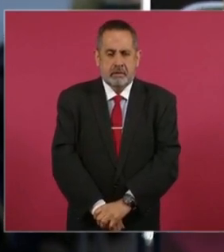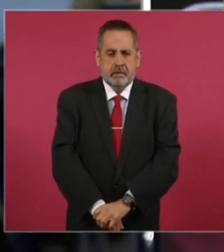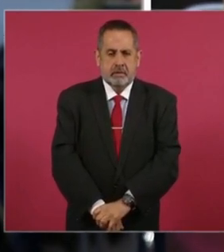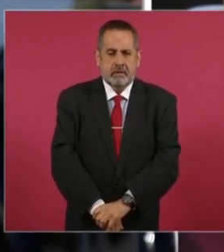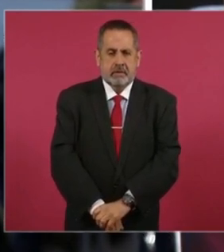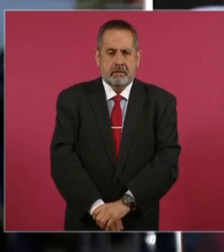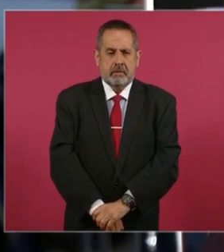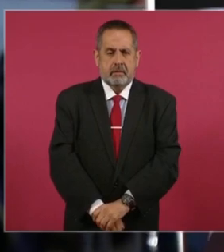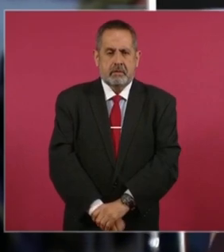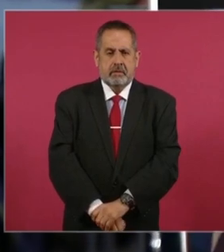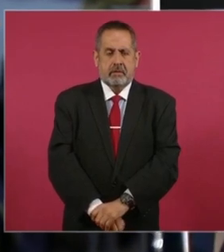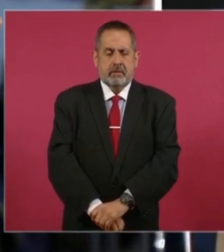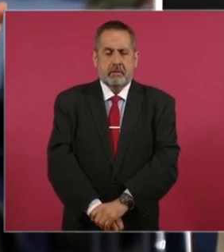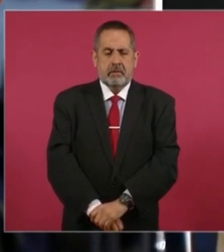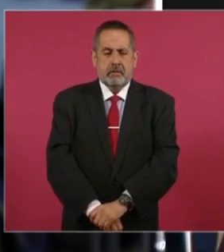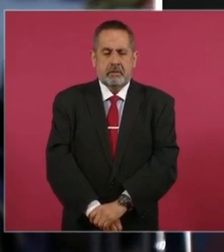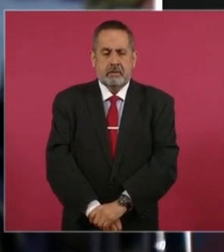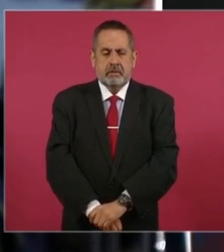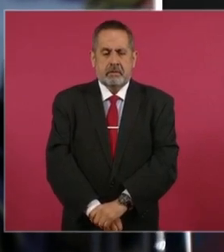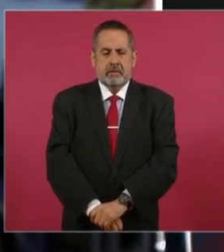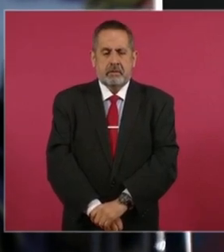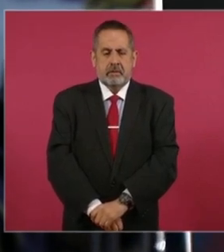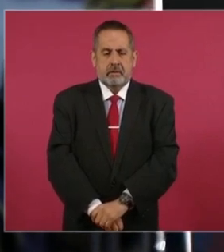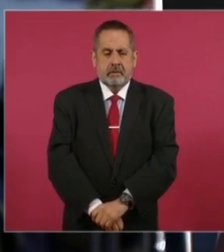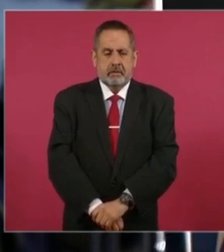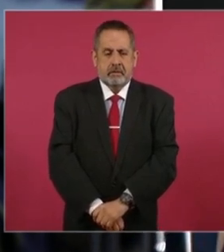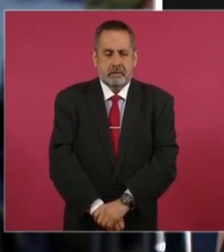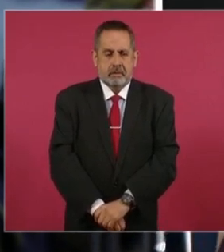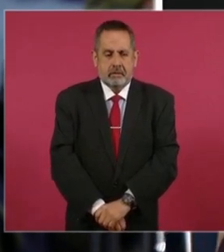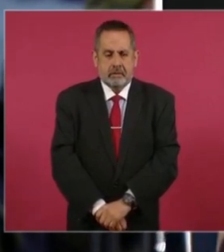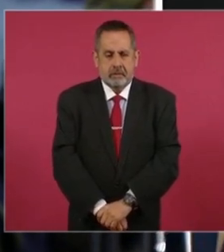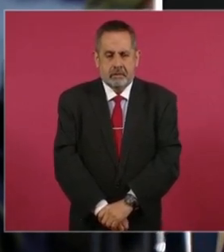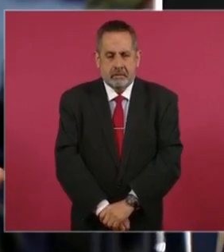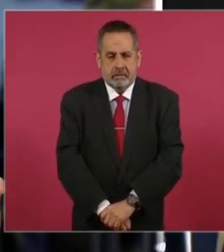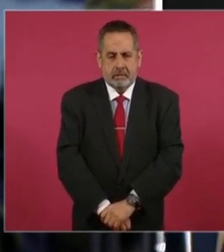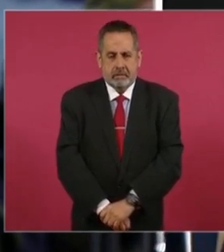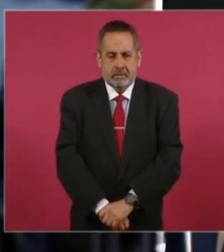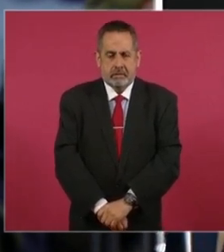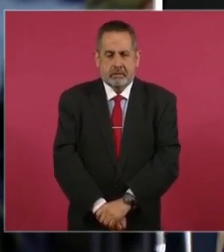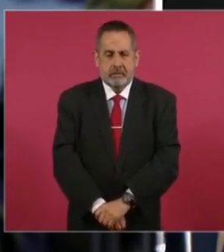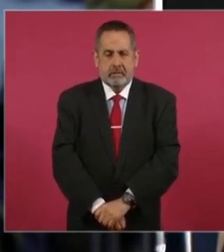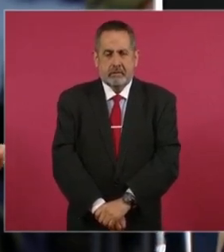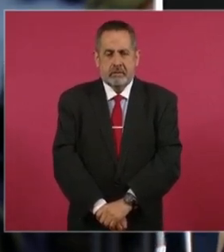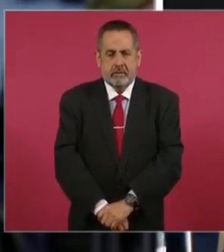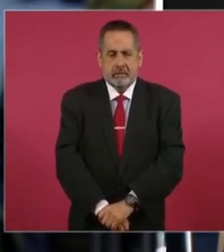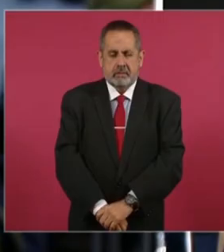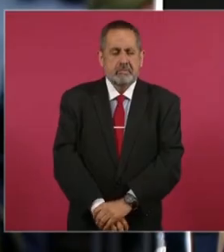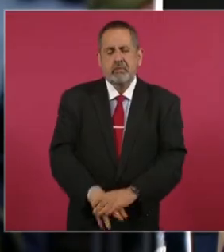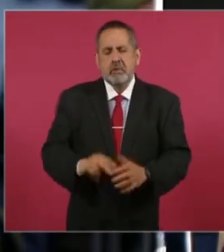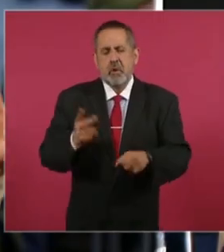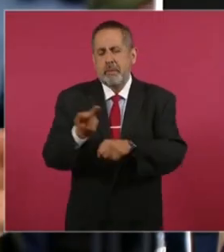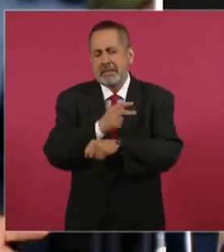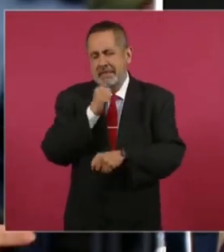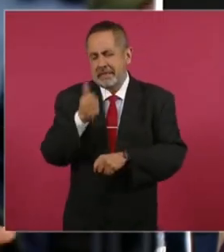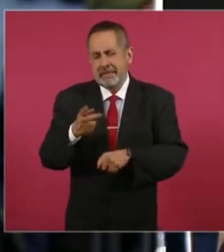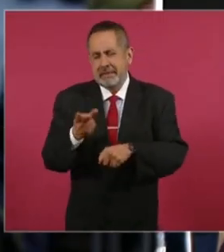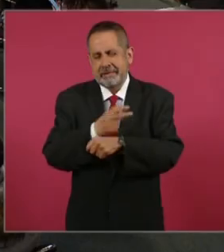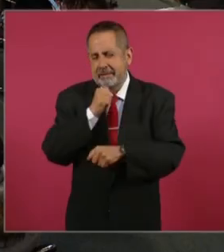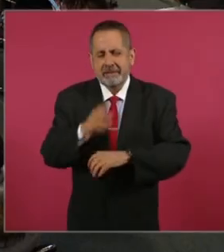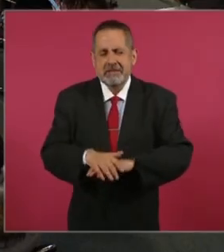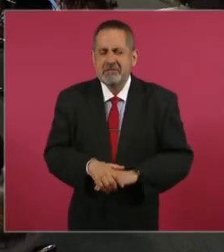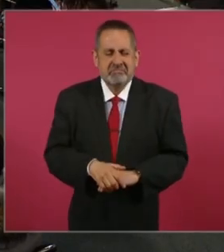es que las ruinas como no las están atendiendo pues puede pasar algo de que no pasa nada no, no, no